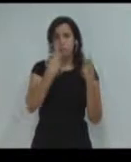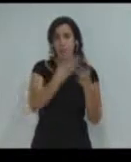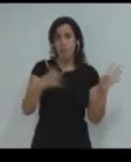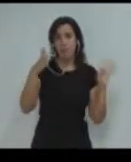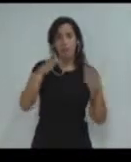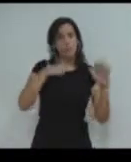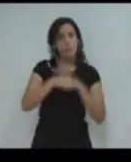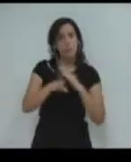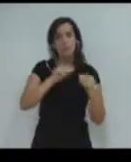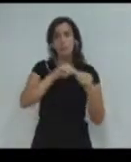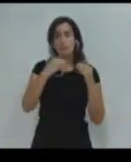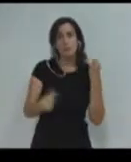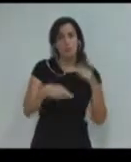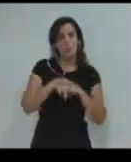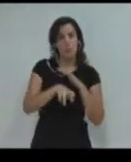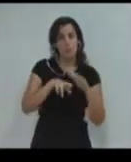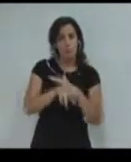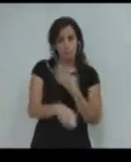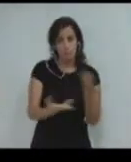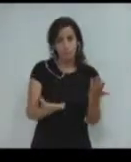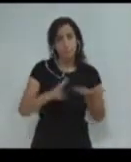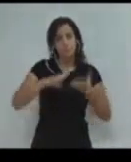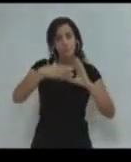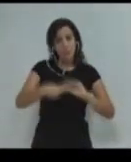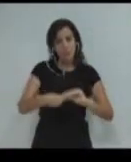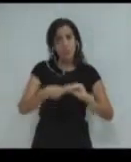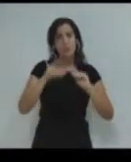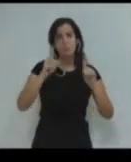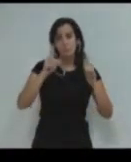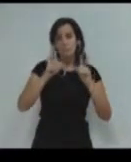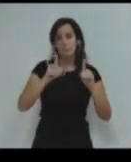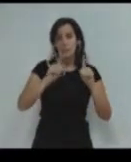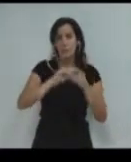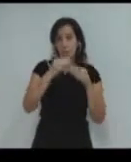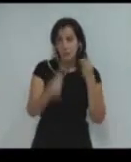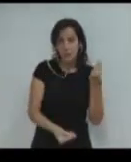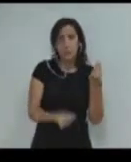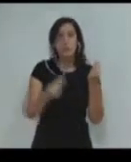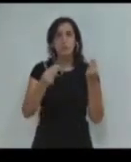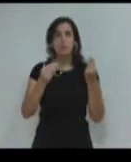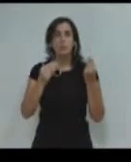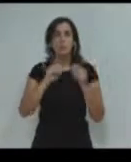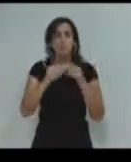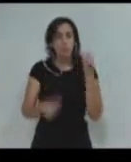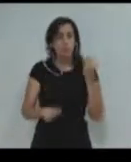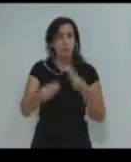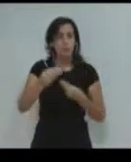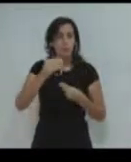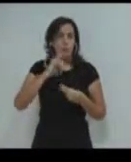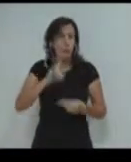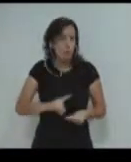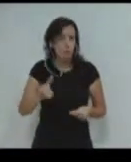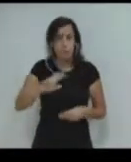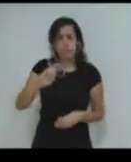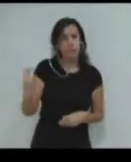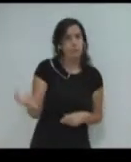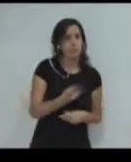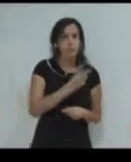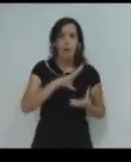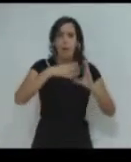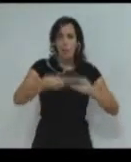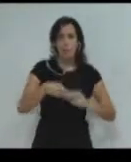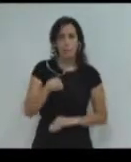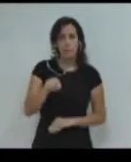accesibilidad de recursos documentales, adaptaciones de material didáctico, documentos electrónicos, bueno, entre otros, ¿no?